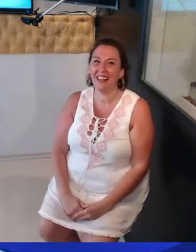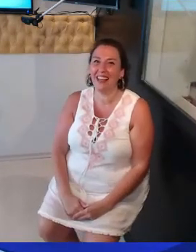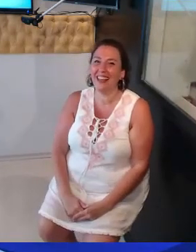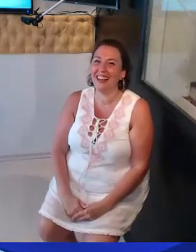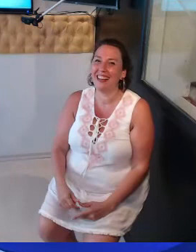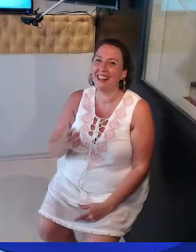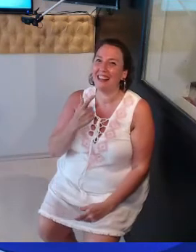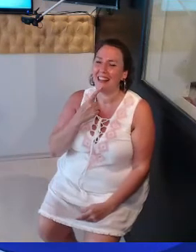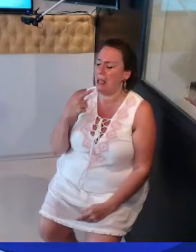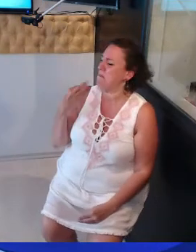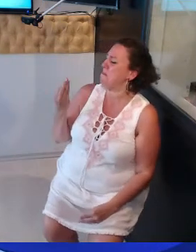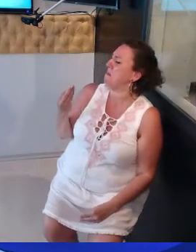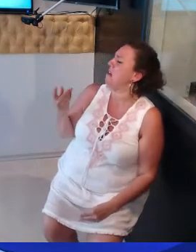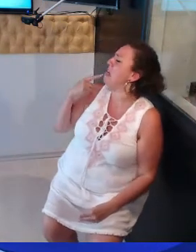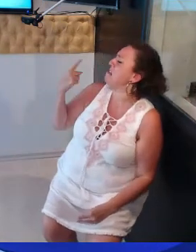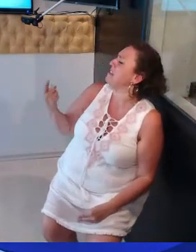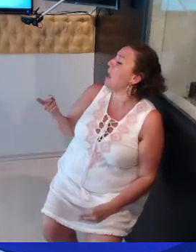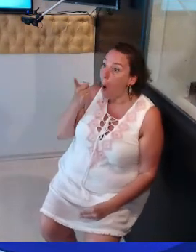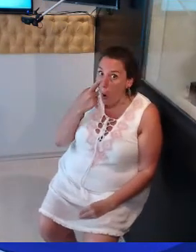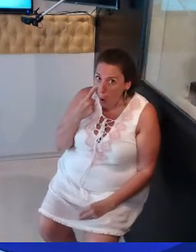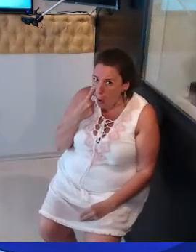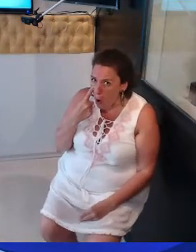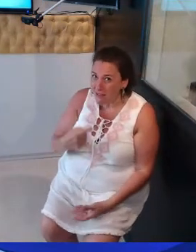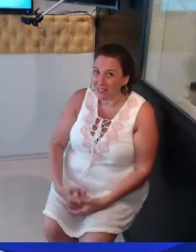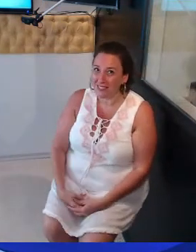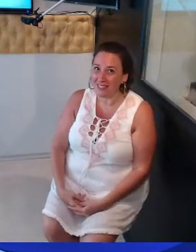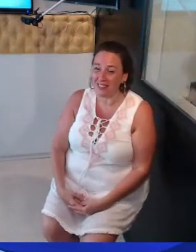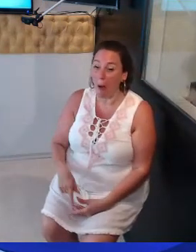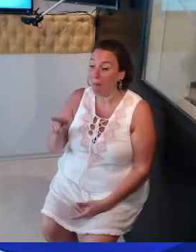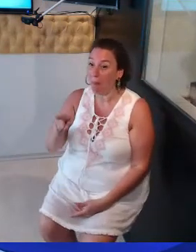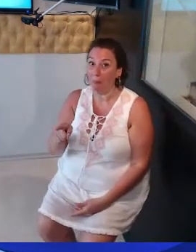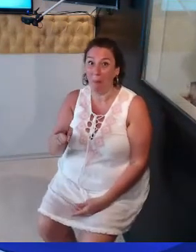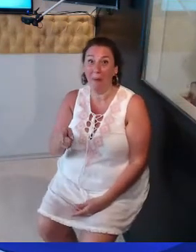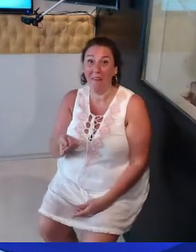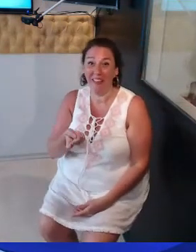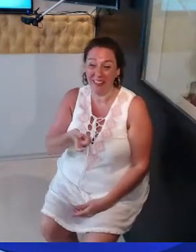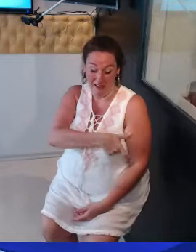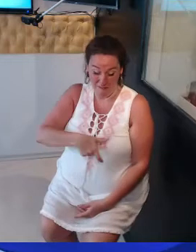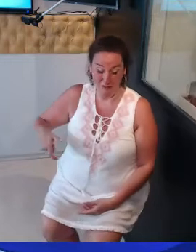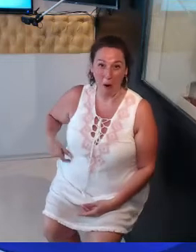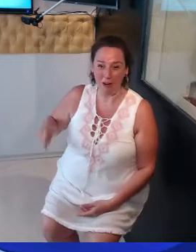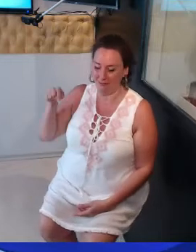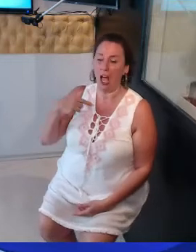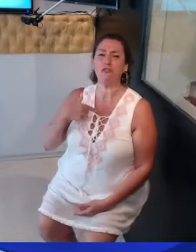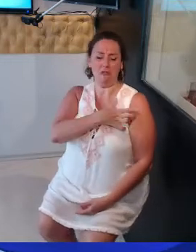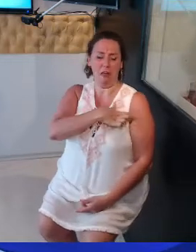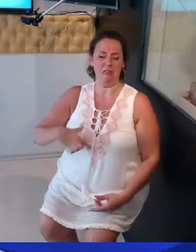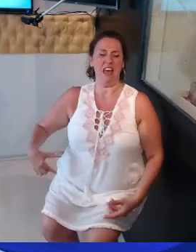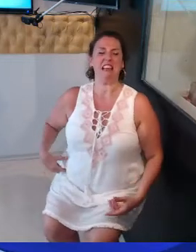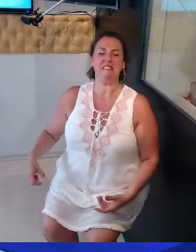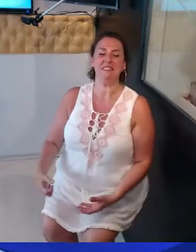Es mi madre, ¿qué crees? Poquito, ¿eh? Bueno. ¿Y tú te boca vos, Marisa? No, estoy de River ahora.